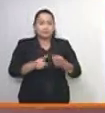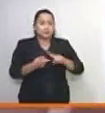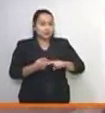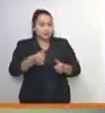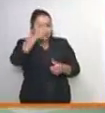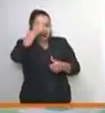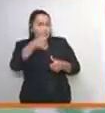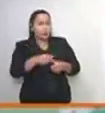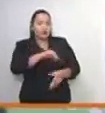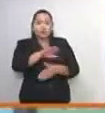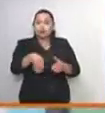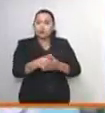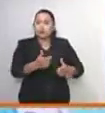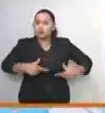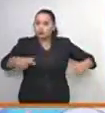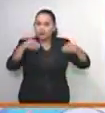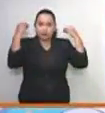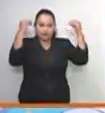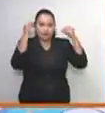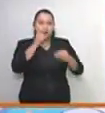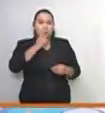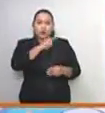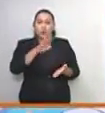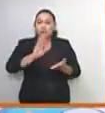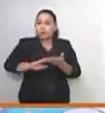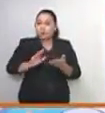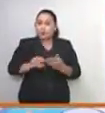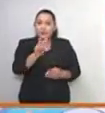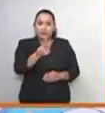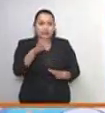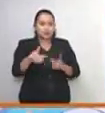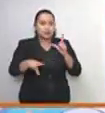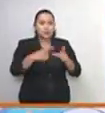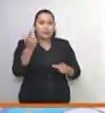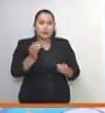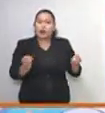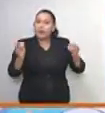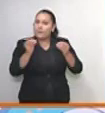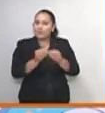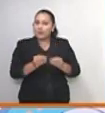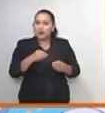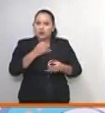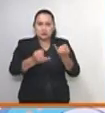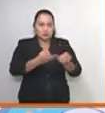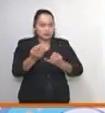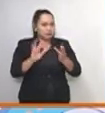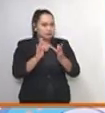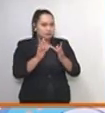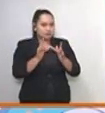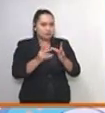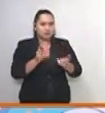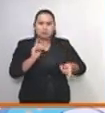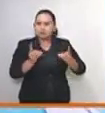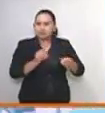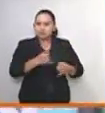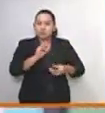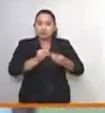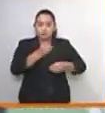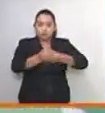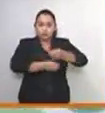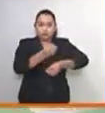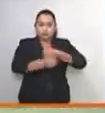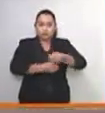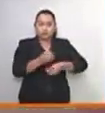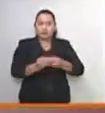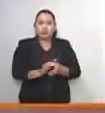que nuestros Loto Centros o kioscos, al realizar tu compra de 25 lempiras o más en cualquiera de nuestros juegos electrónicos o apostemos, estás